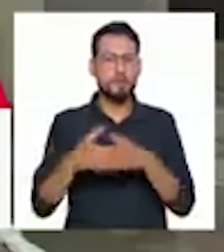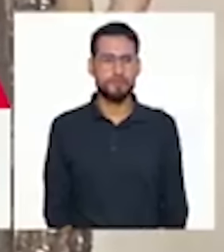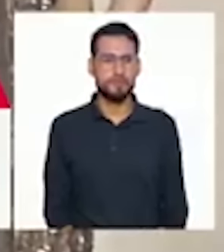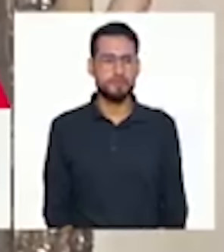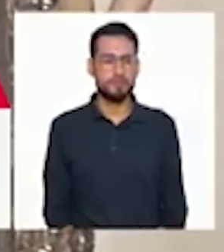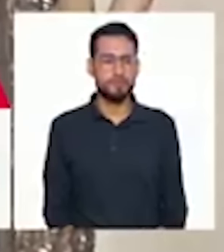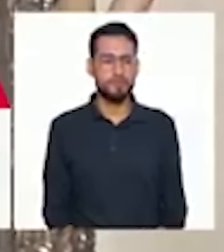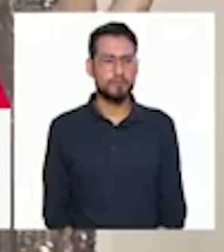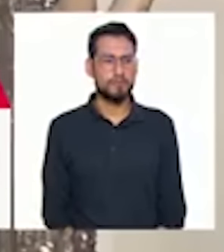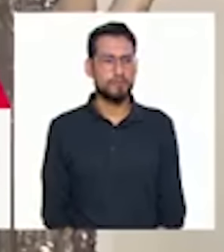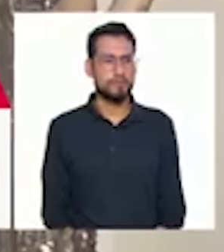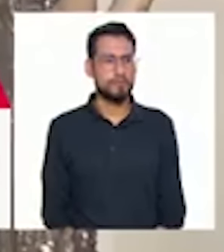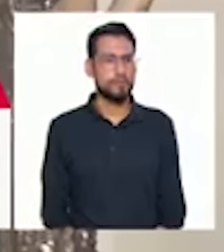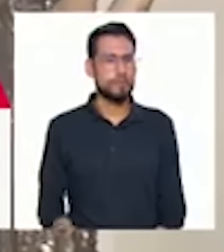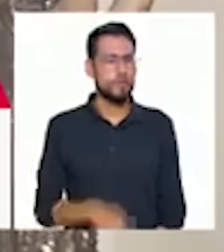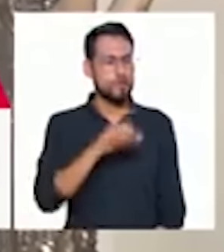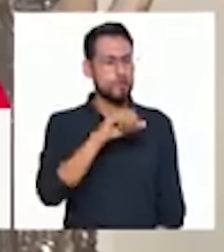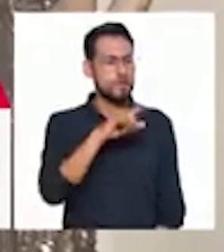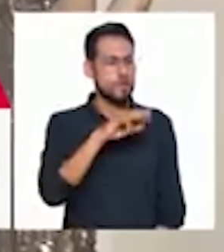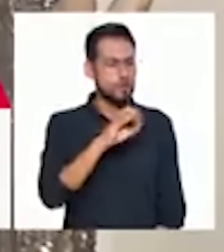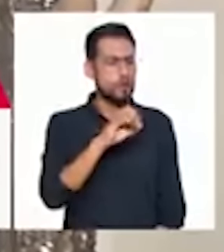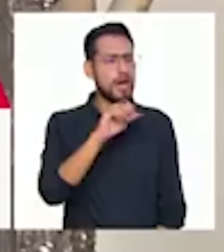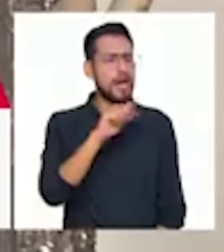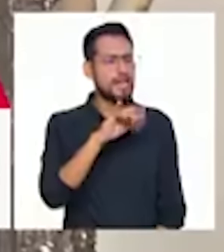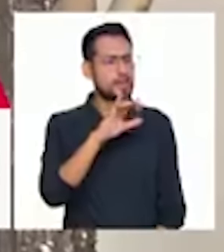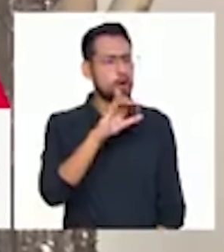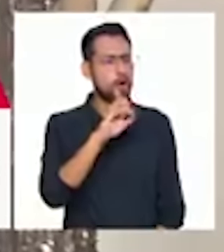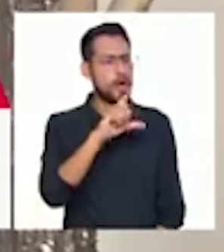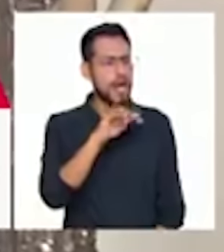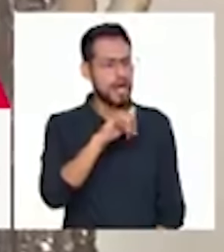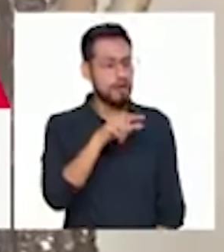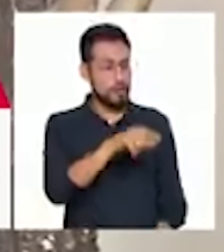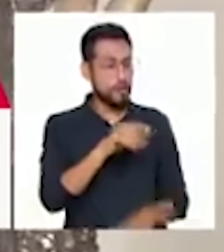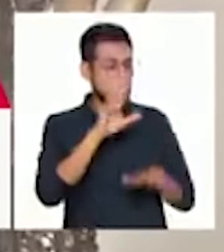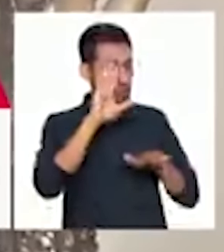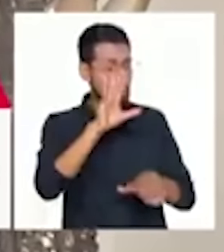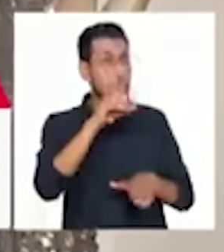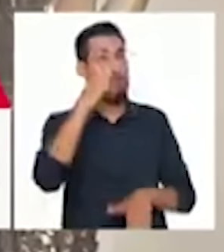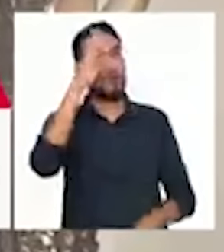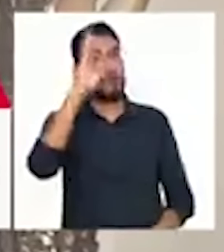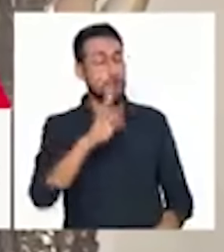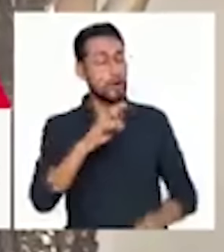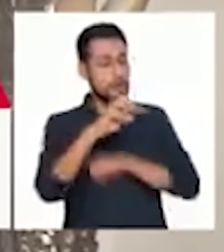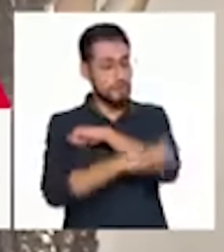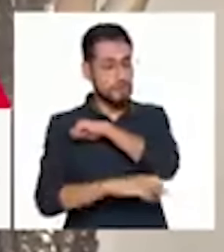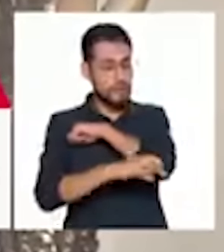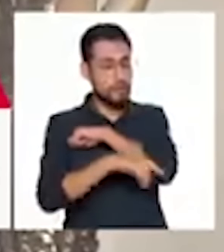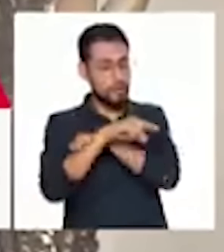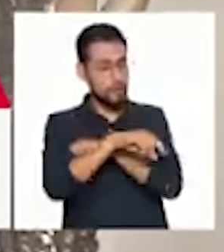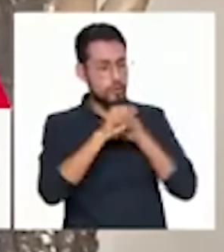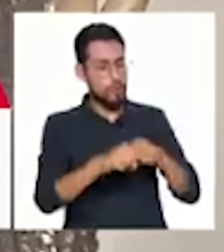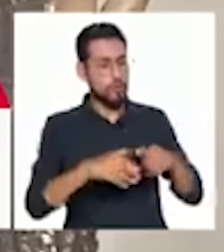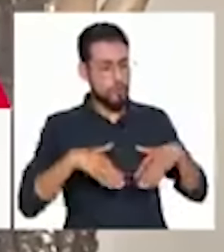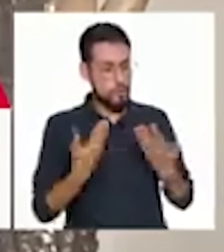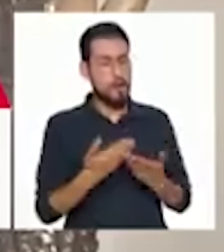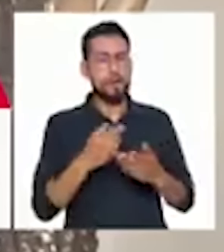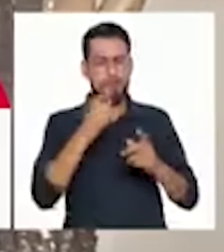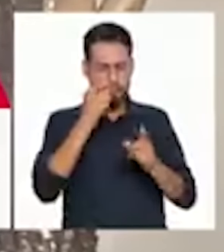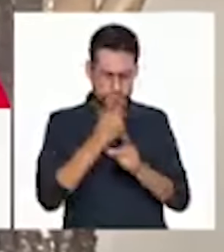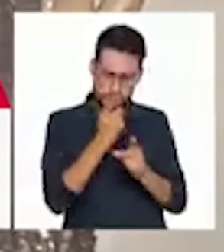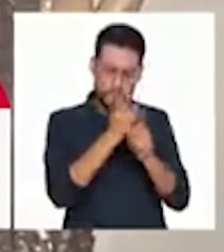Ministros. Gustavo Lino Adriansen Olaya, ¿jura usted por Dios y la patria desempeñar